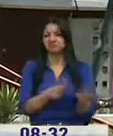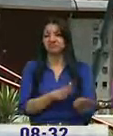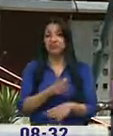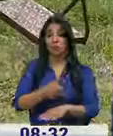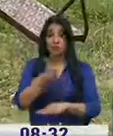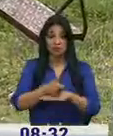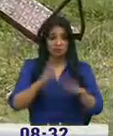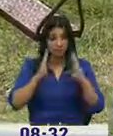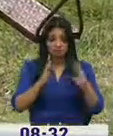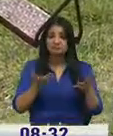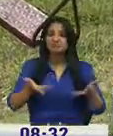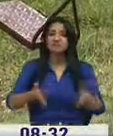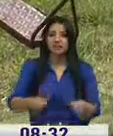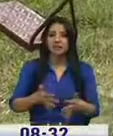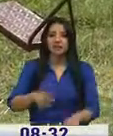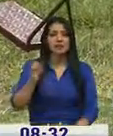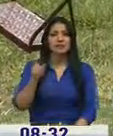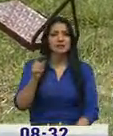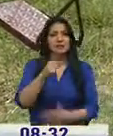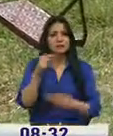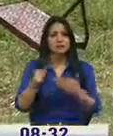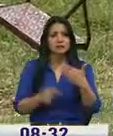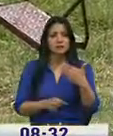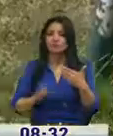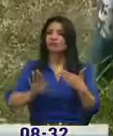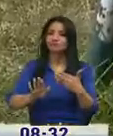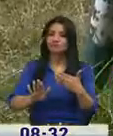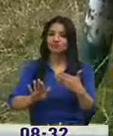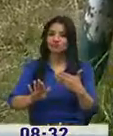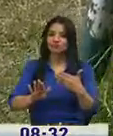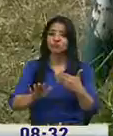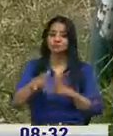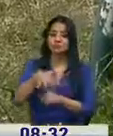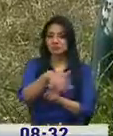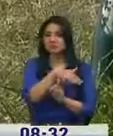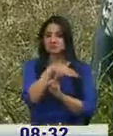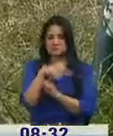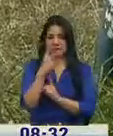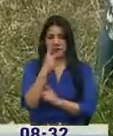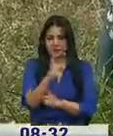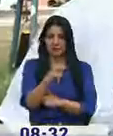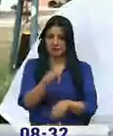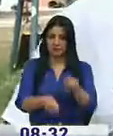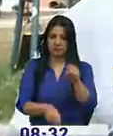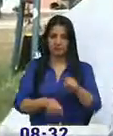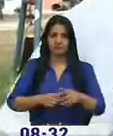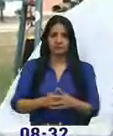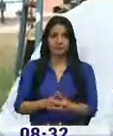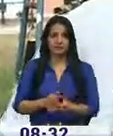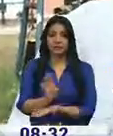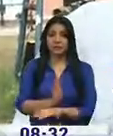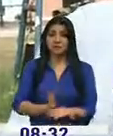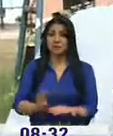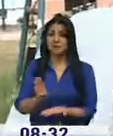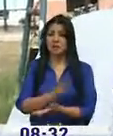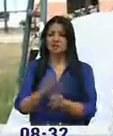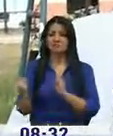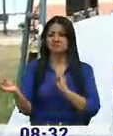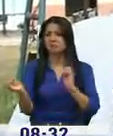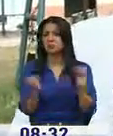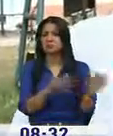autoridades ante las necesidades de su sector, sobre todo de este parque infantil. Este barrio está totalmente